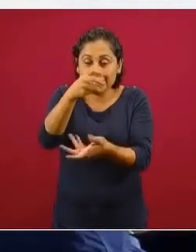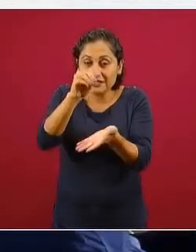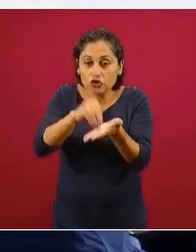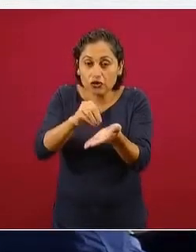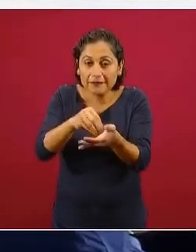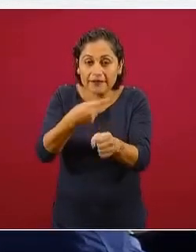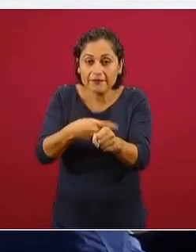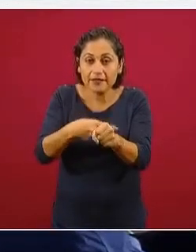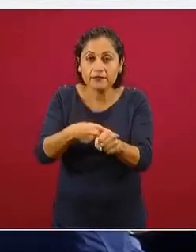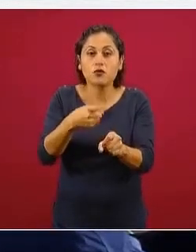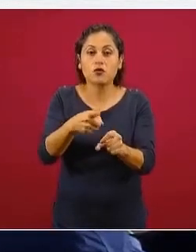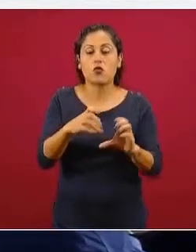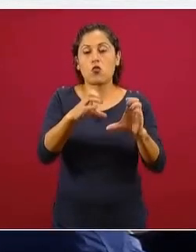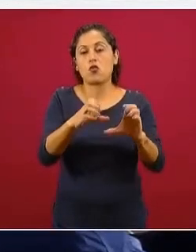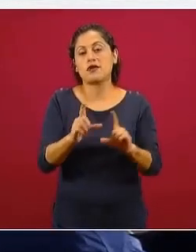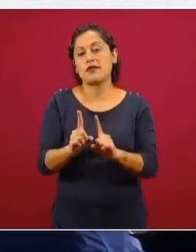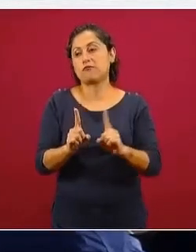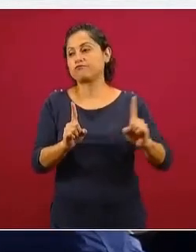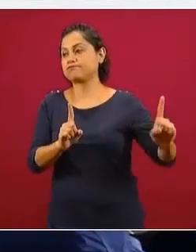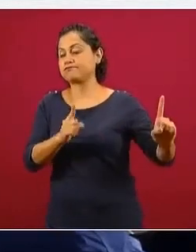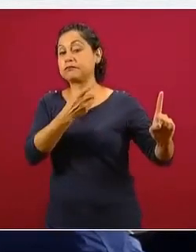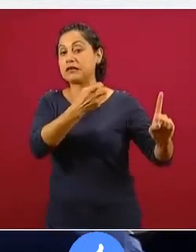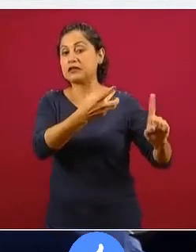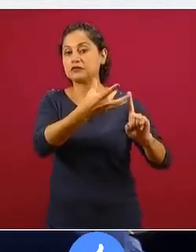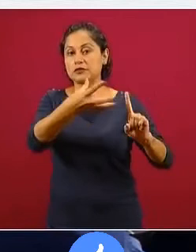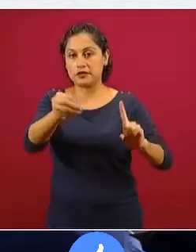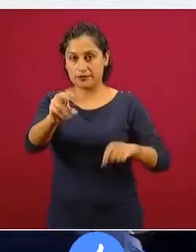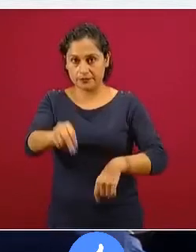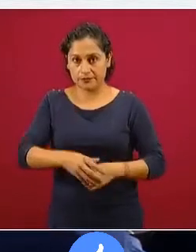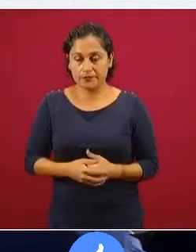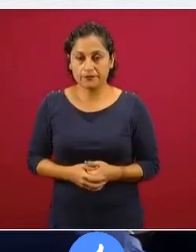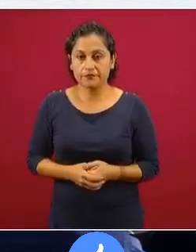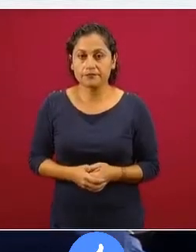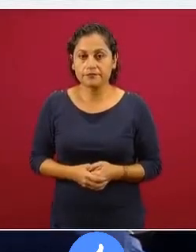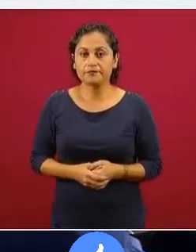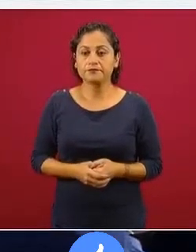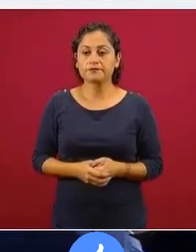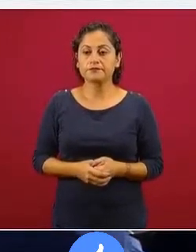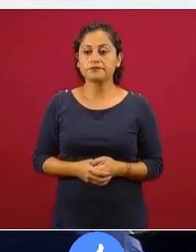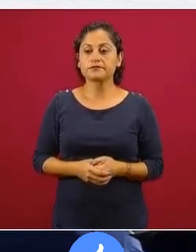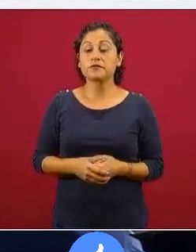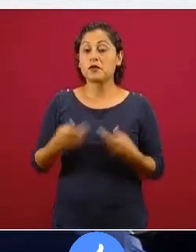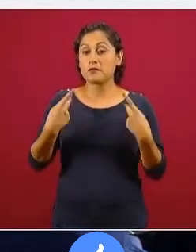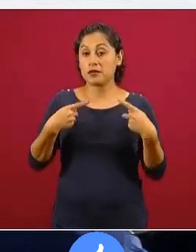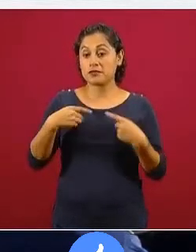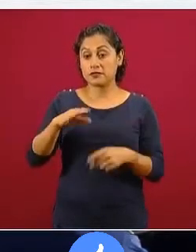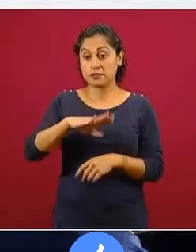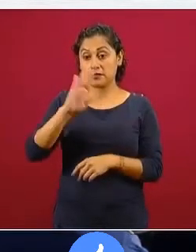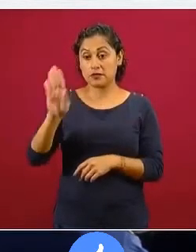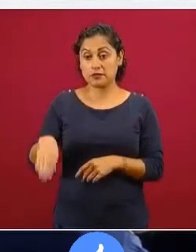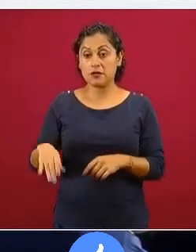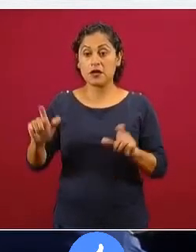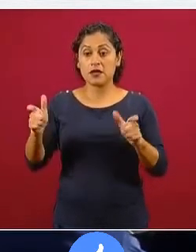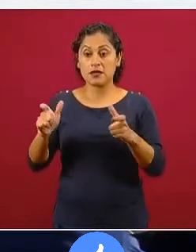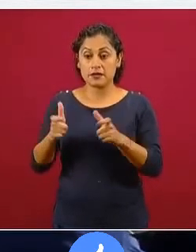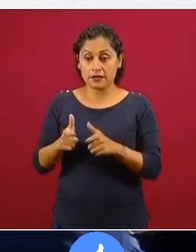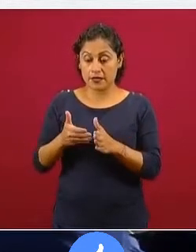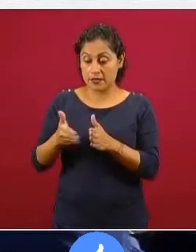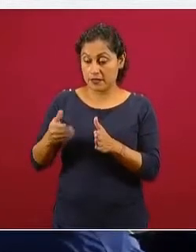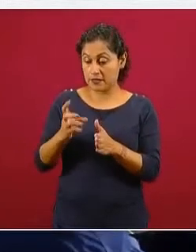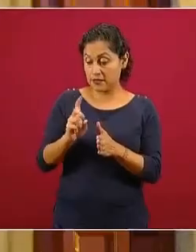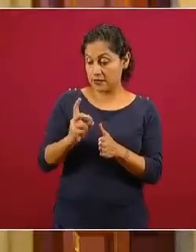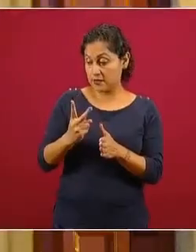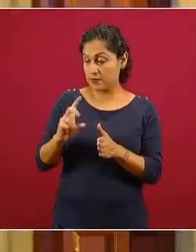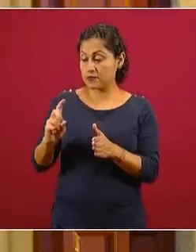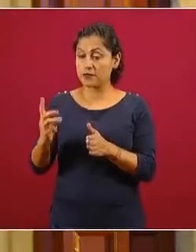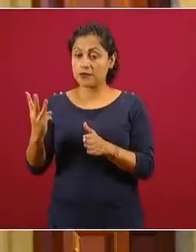en este momento en la República Mexicana. Las defunciones cierran sí con un descenso de la 32 a la 33,